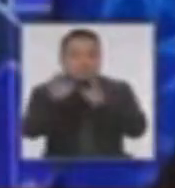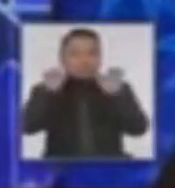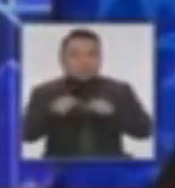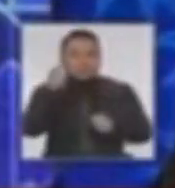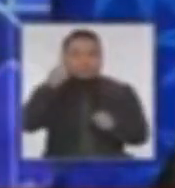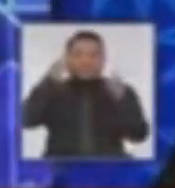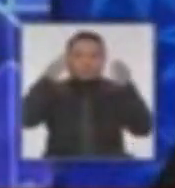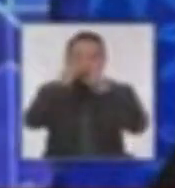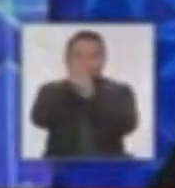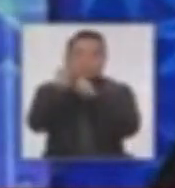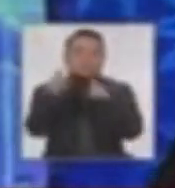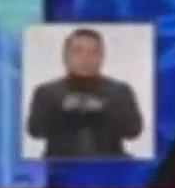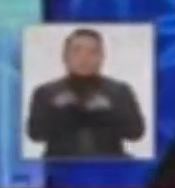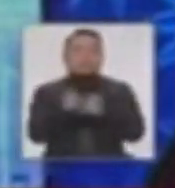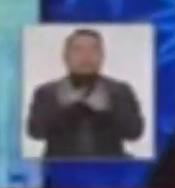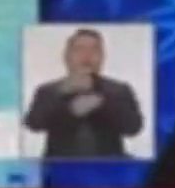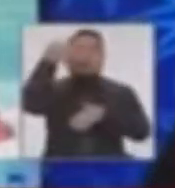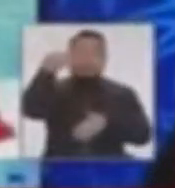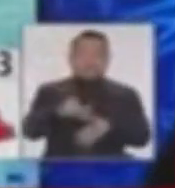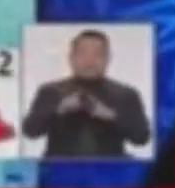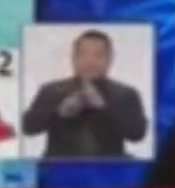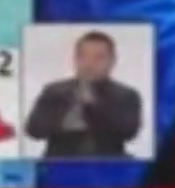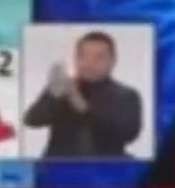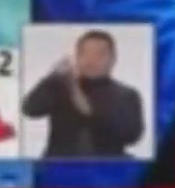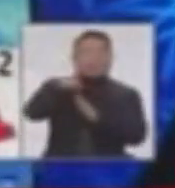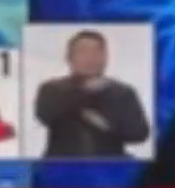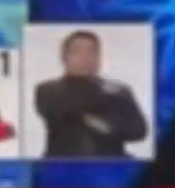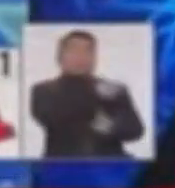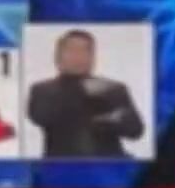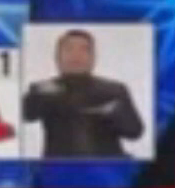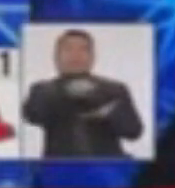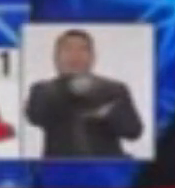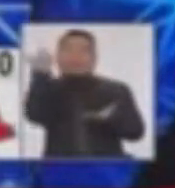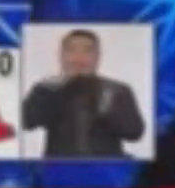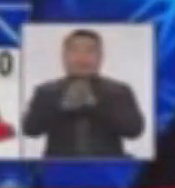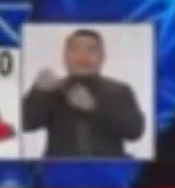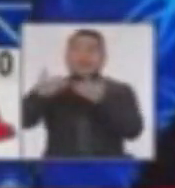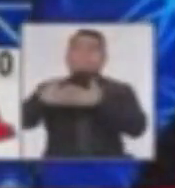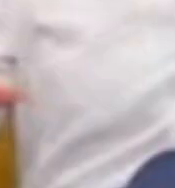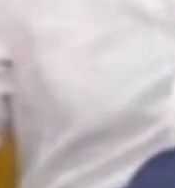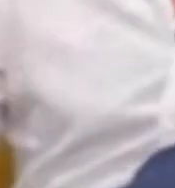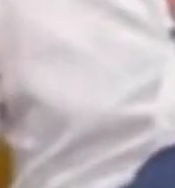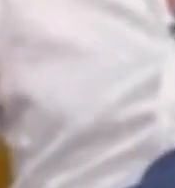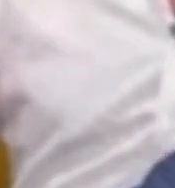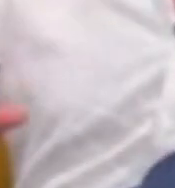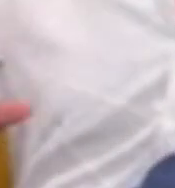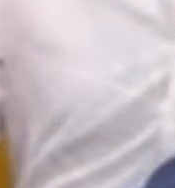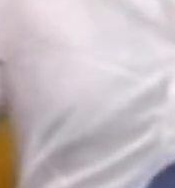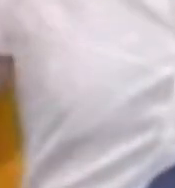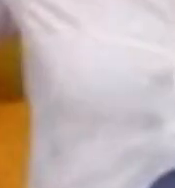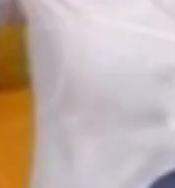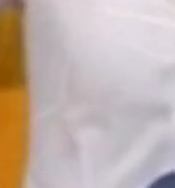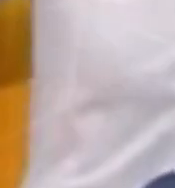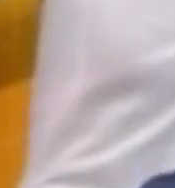¿En qué sentido? Que también recibió un montón de plata. Ah, también estamos de acuerdo. El Reactiva ha sido para las grandes empresas. Uh-huh. Nosotros sí